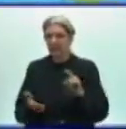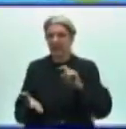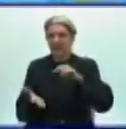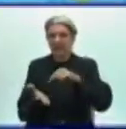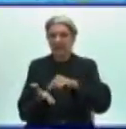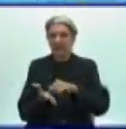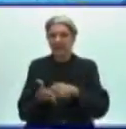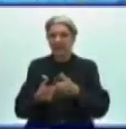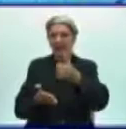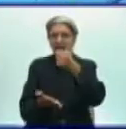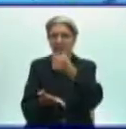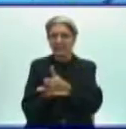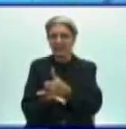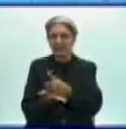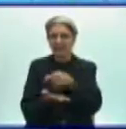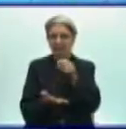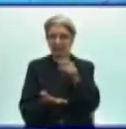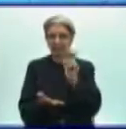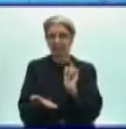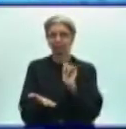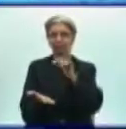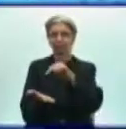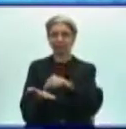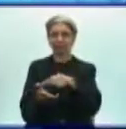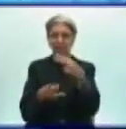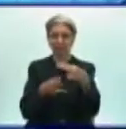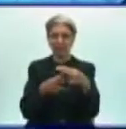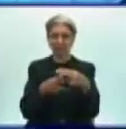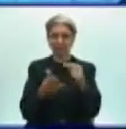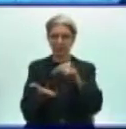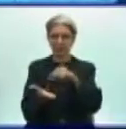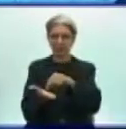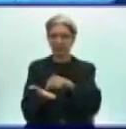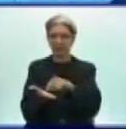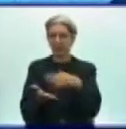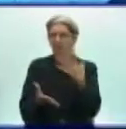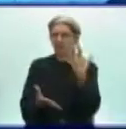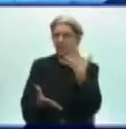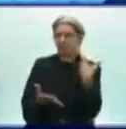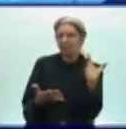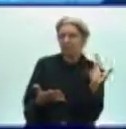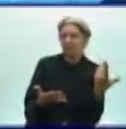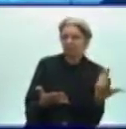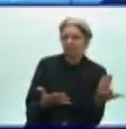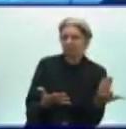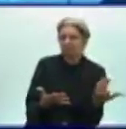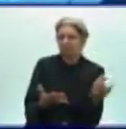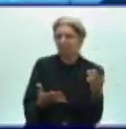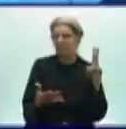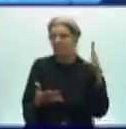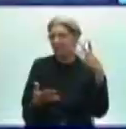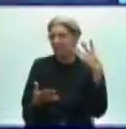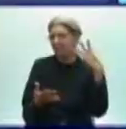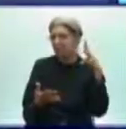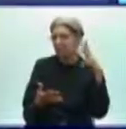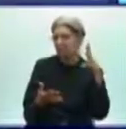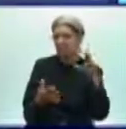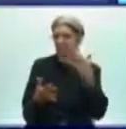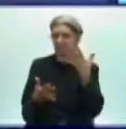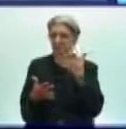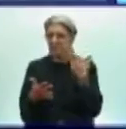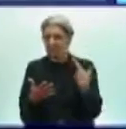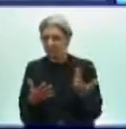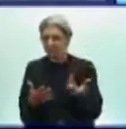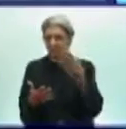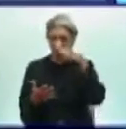capitales, por supuesto, esto es para que usted localice cada una de las capitales y las conozca y pueda trabajar con todas ellas y en su estudio